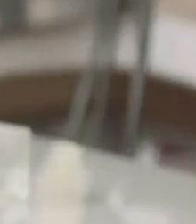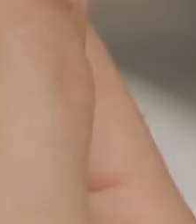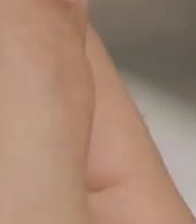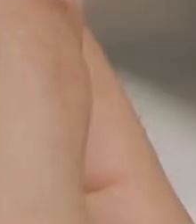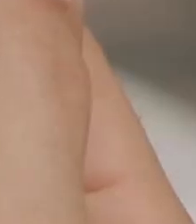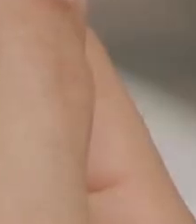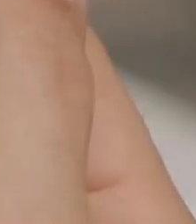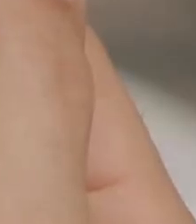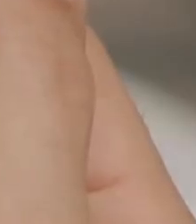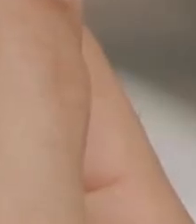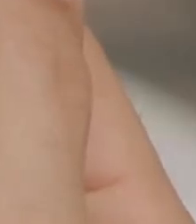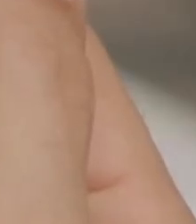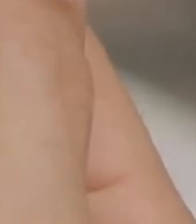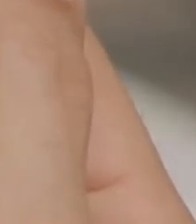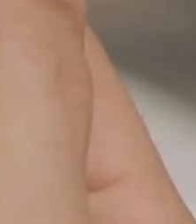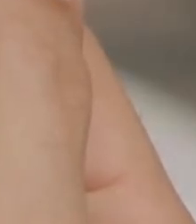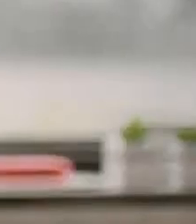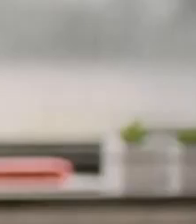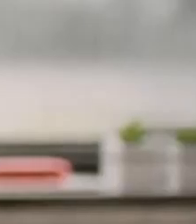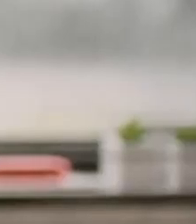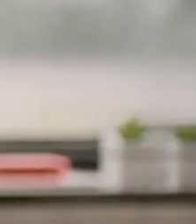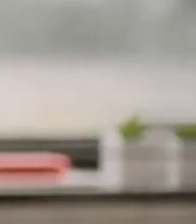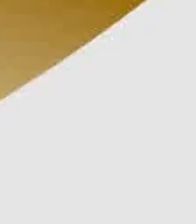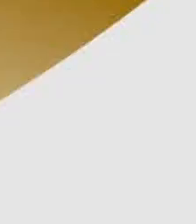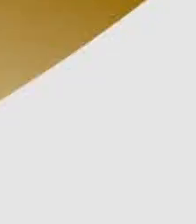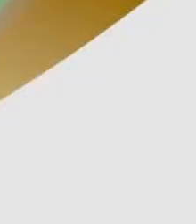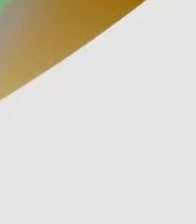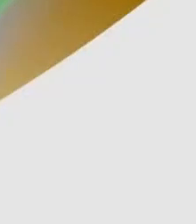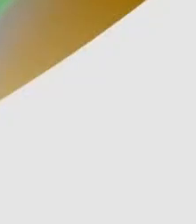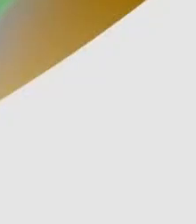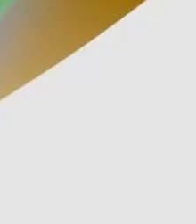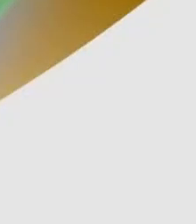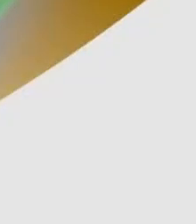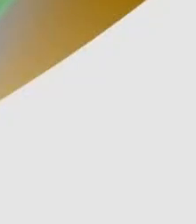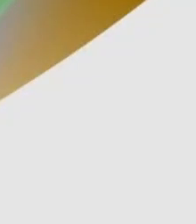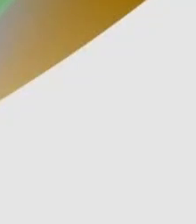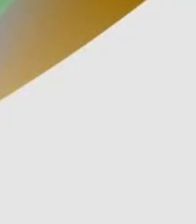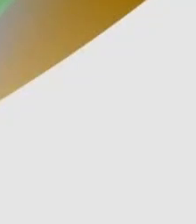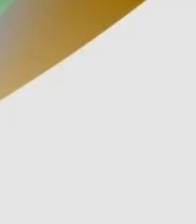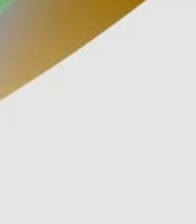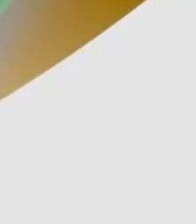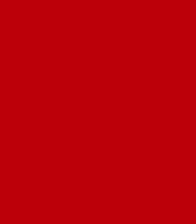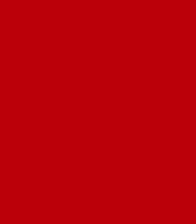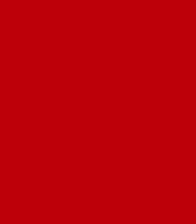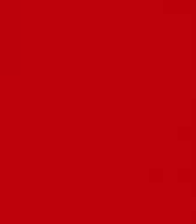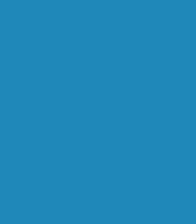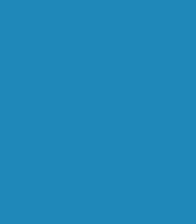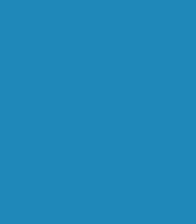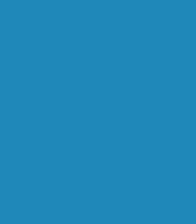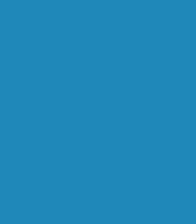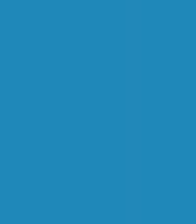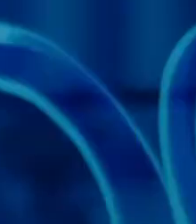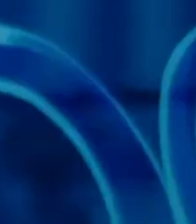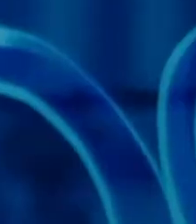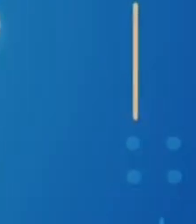más saludable por hasta 12 horas. ¿Listo? Totalmente listo. Enjuague bucal Colgate Total 12. 12 horas de defensa activa contra